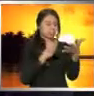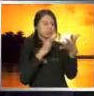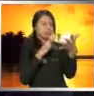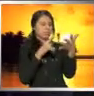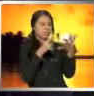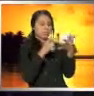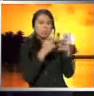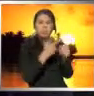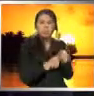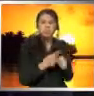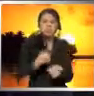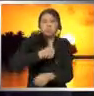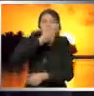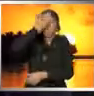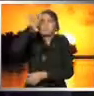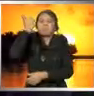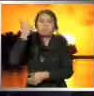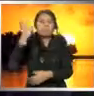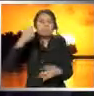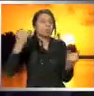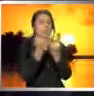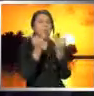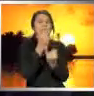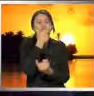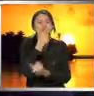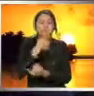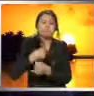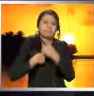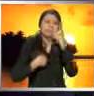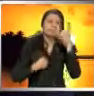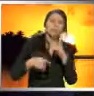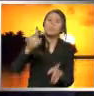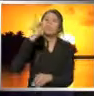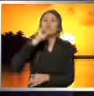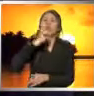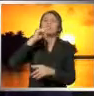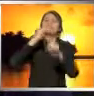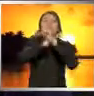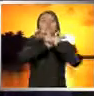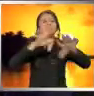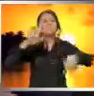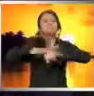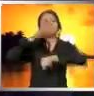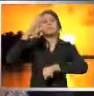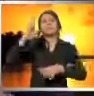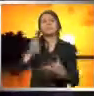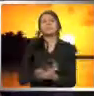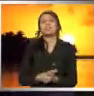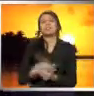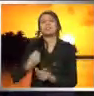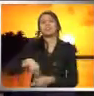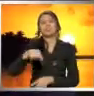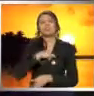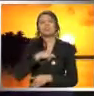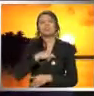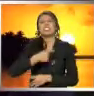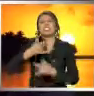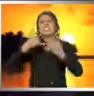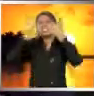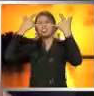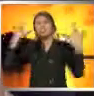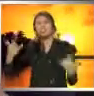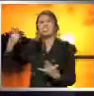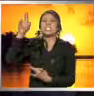pasando y yo no tenía ni idea. Particularmente los hombres, debo decir. Las mujeres tenemos mucha más información, aunque a veces llena, plagada de mitos y